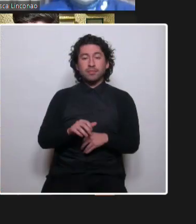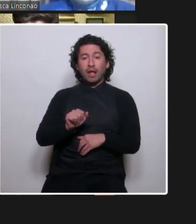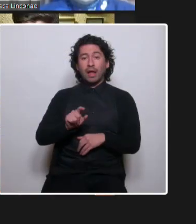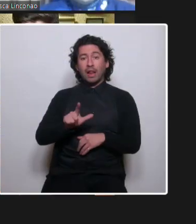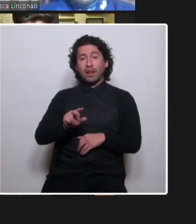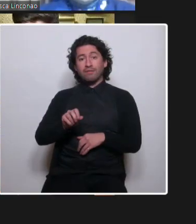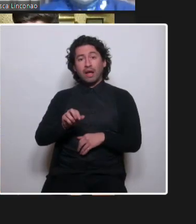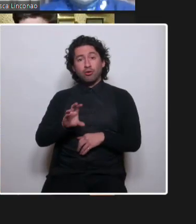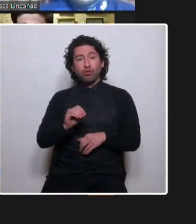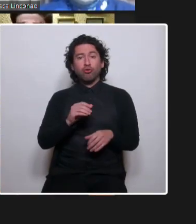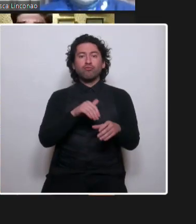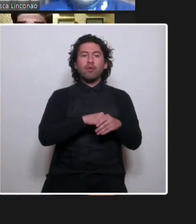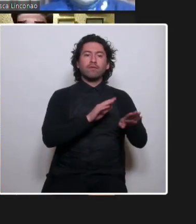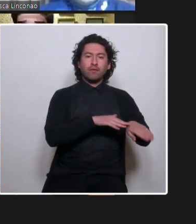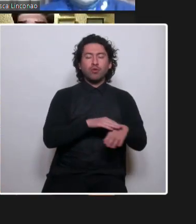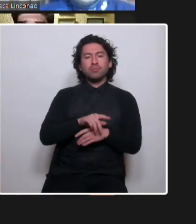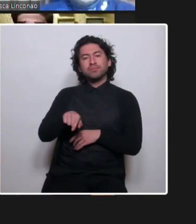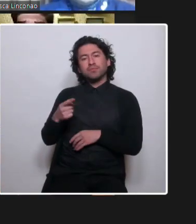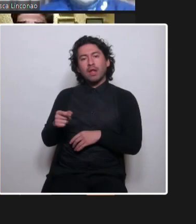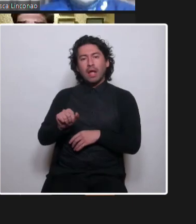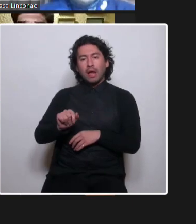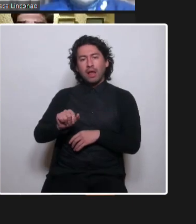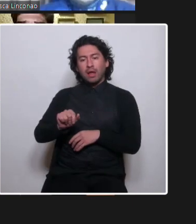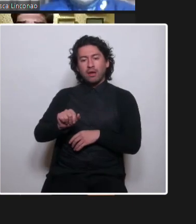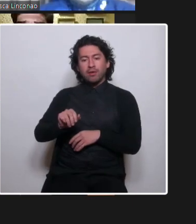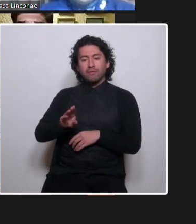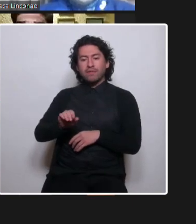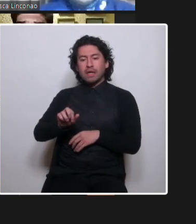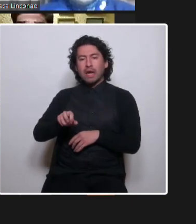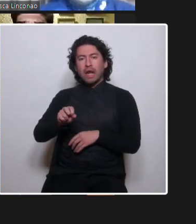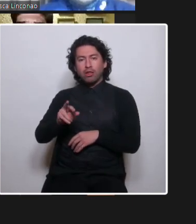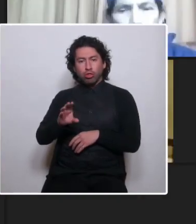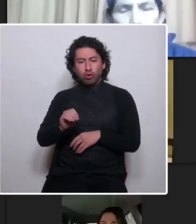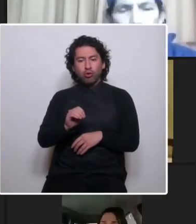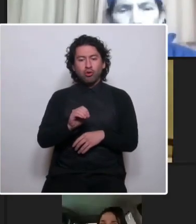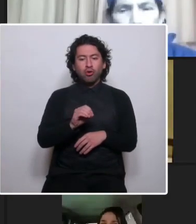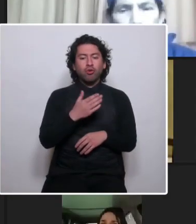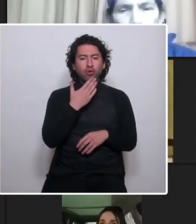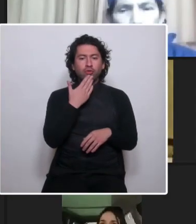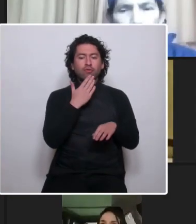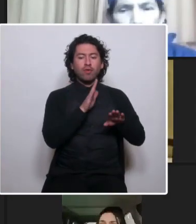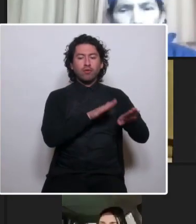Convencional Bernardo de la Maza. También a favor, señor secretario.